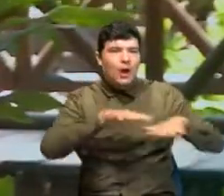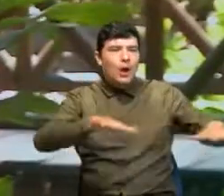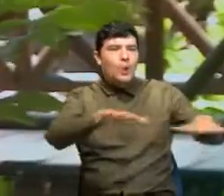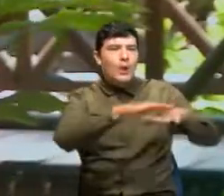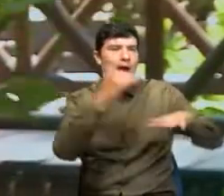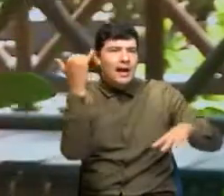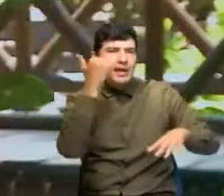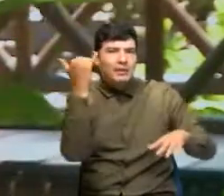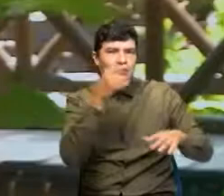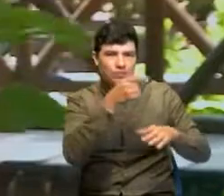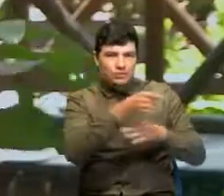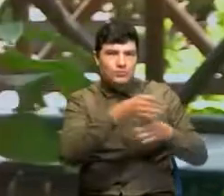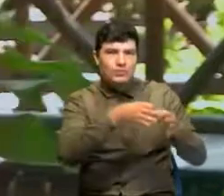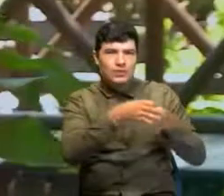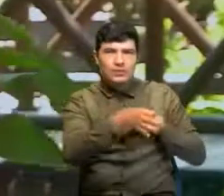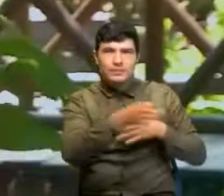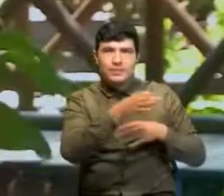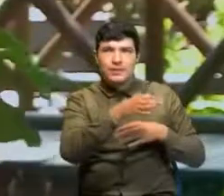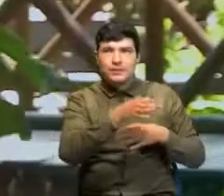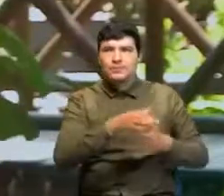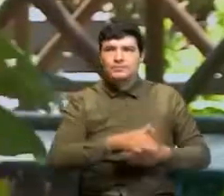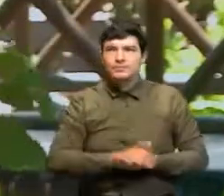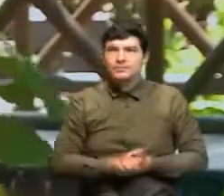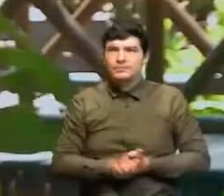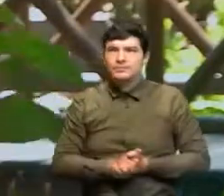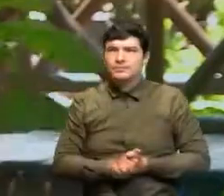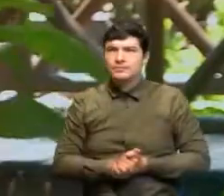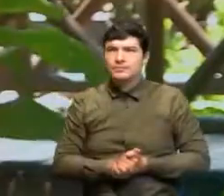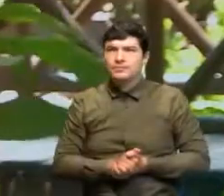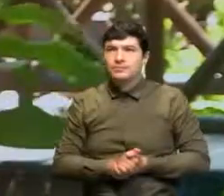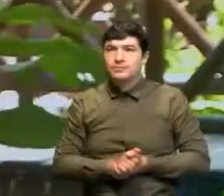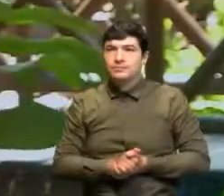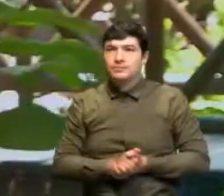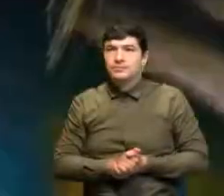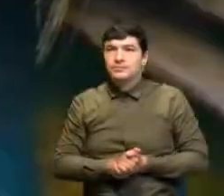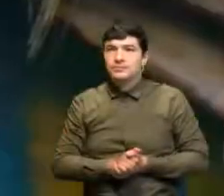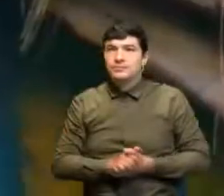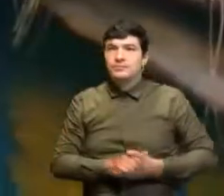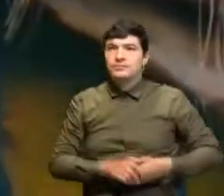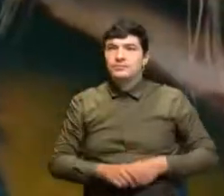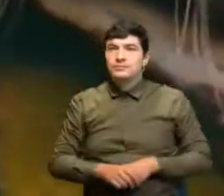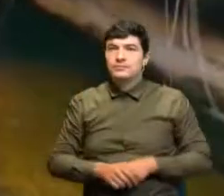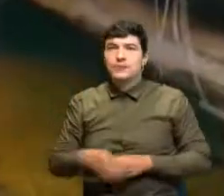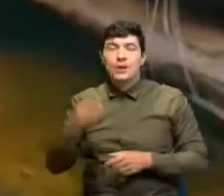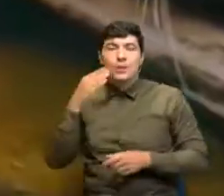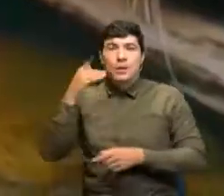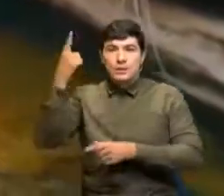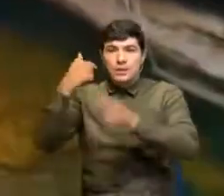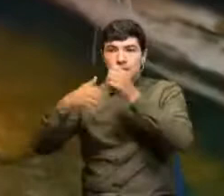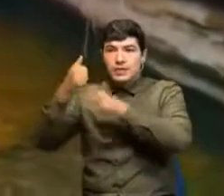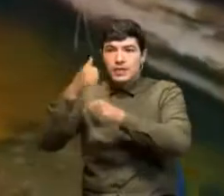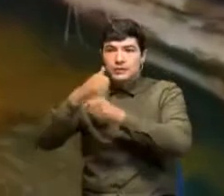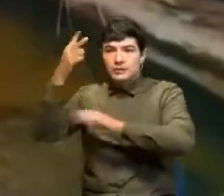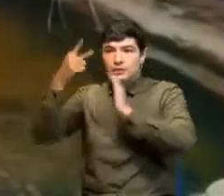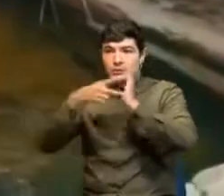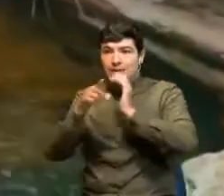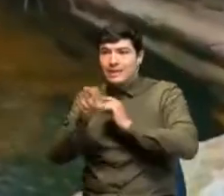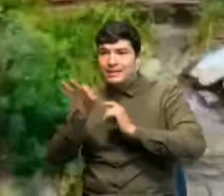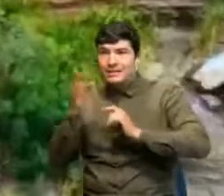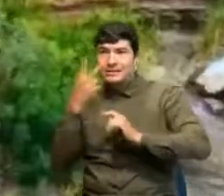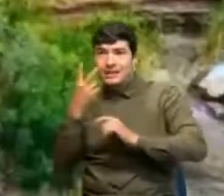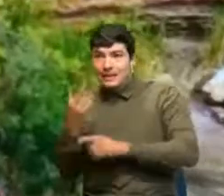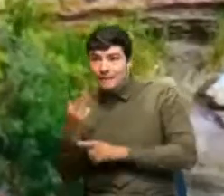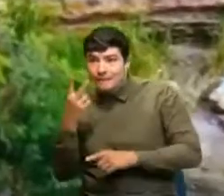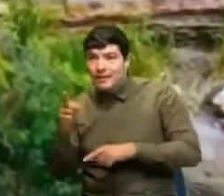venido realizando importantes estudios para proteger. Desde el año 2013 se ha venido evidenciando que